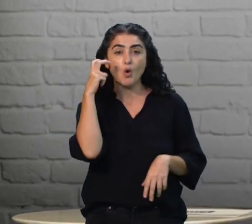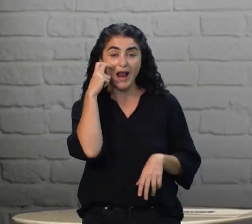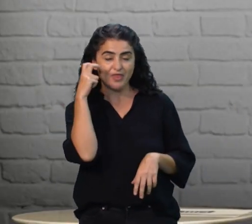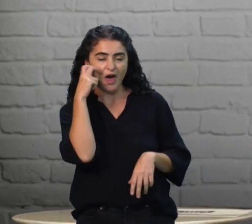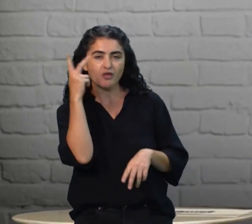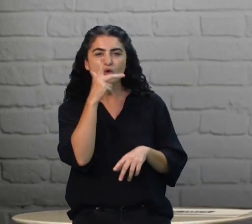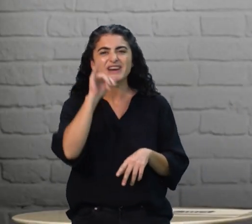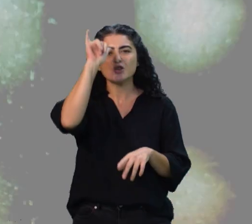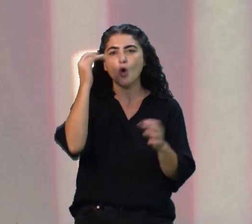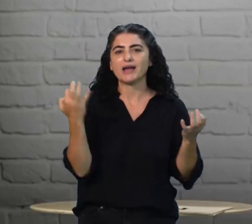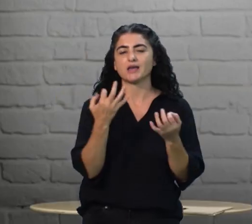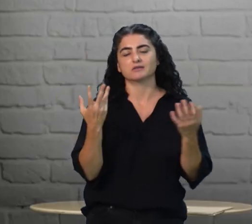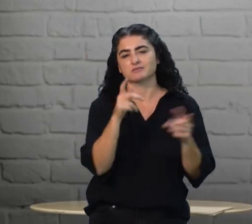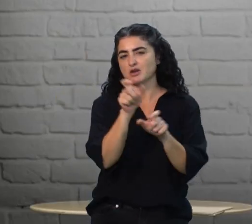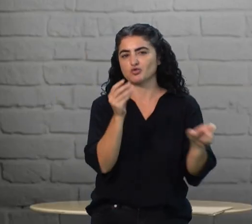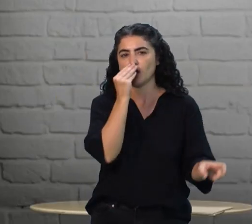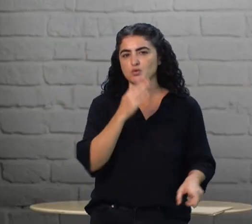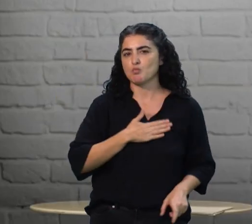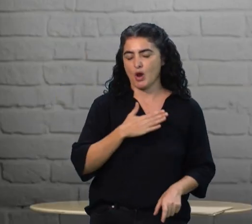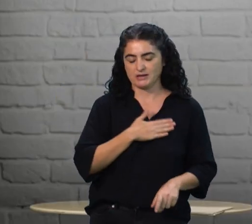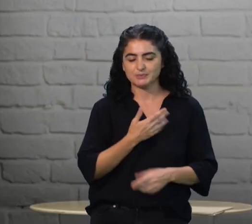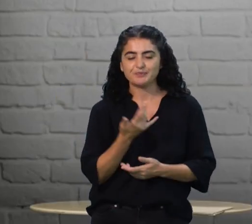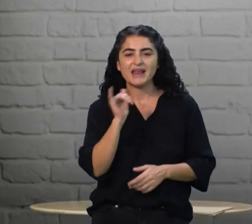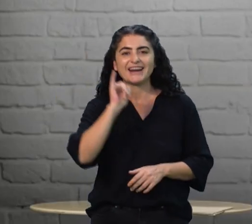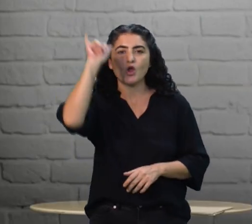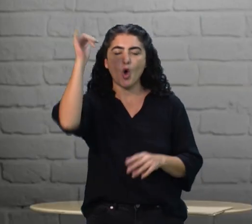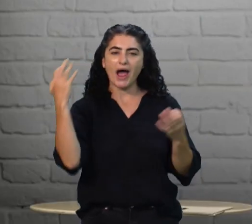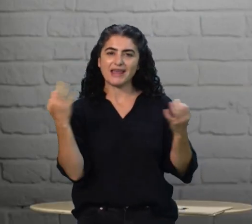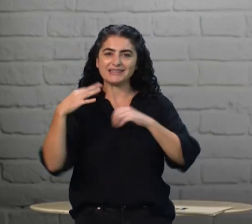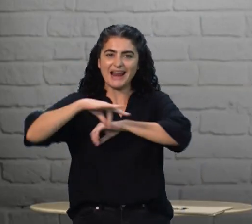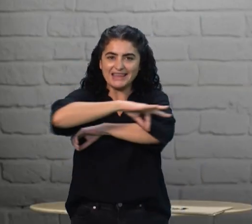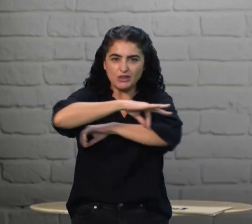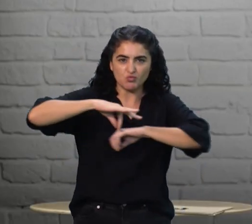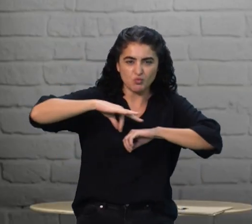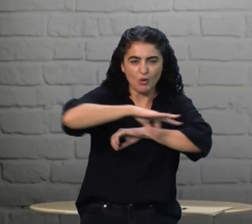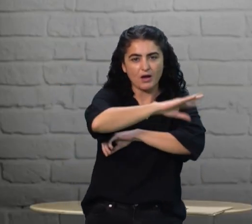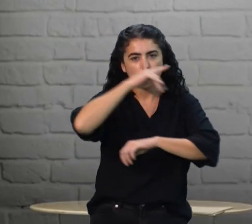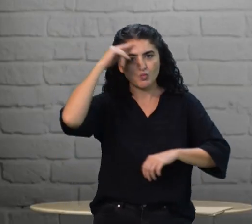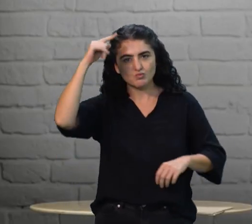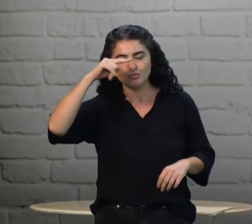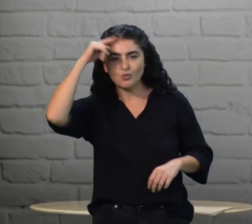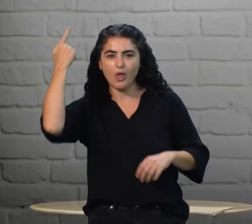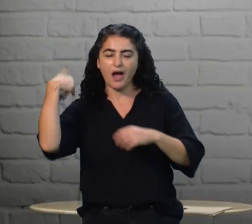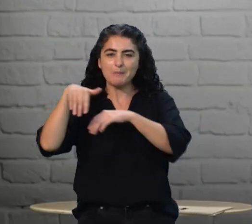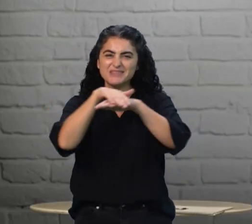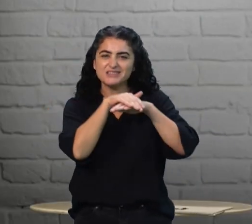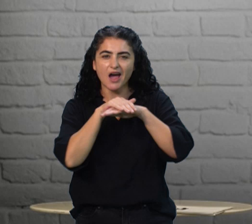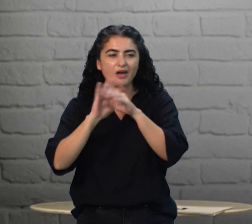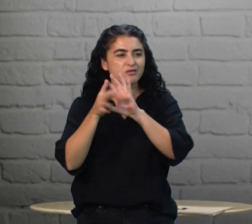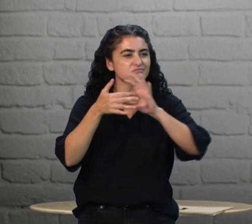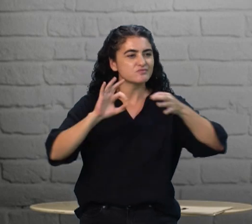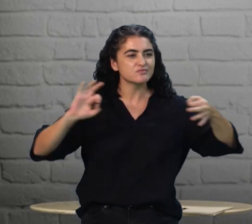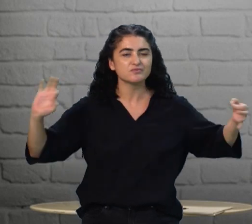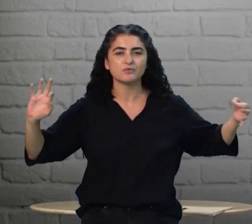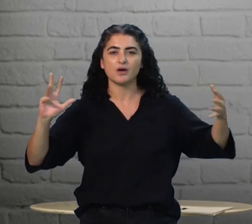gente sobre todo buena gente La Rioja es arquitectura es cultura es amistad es